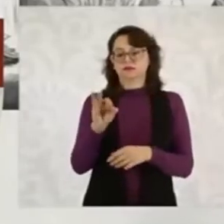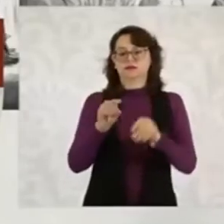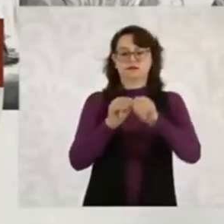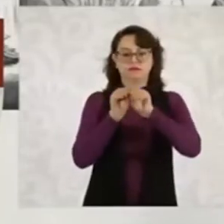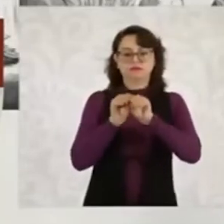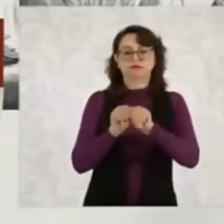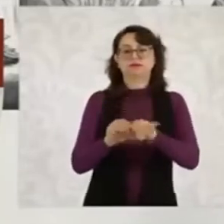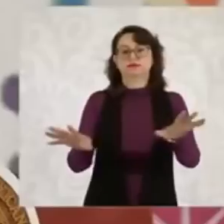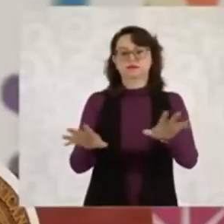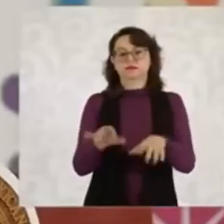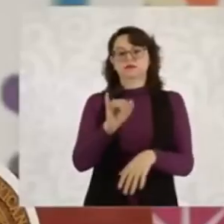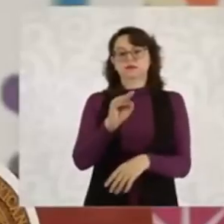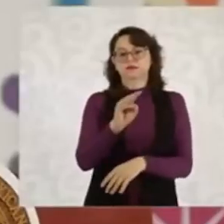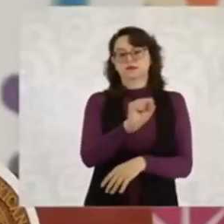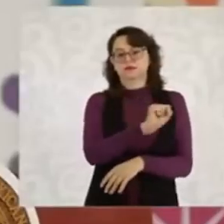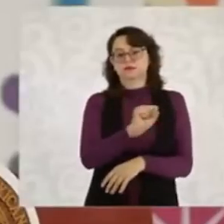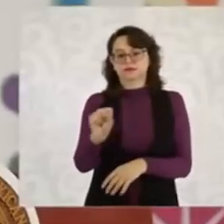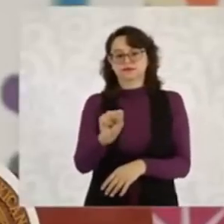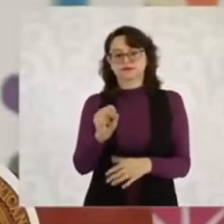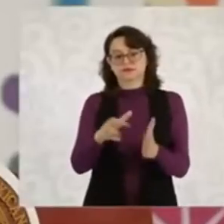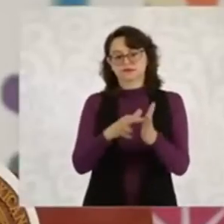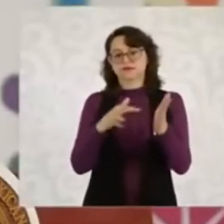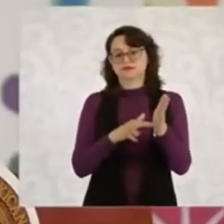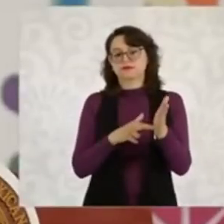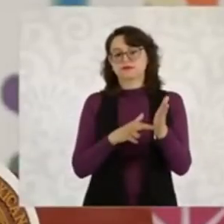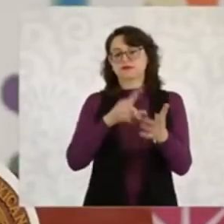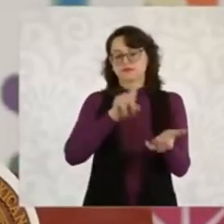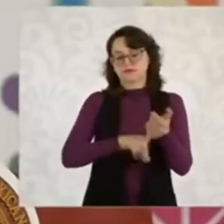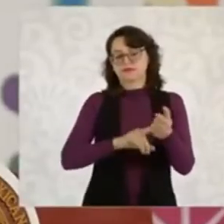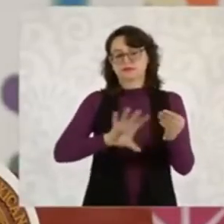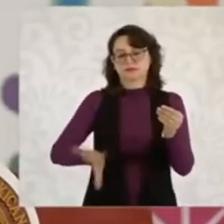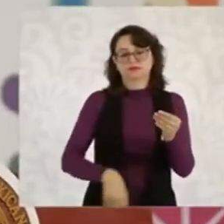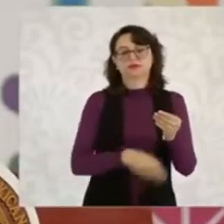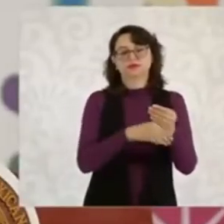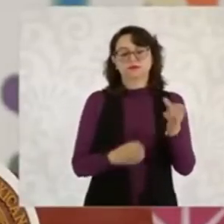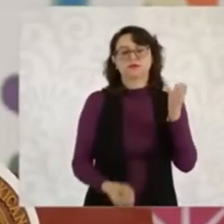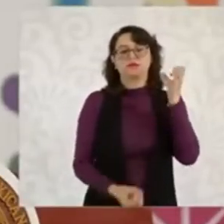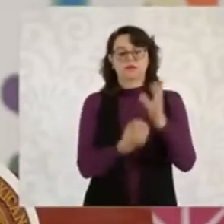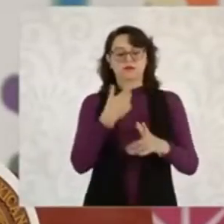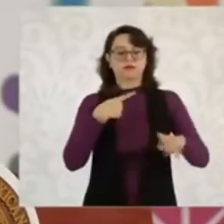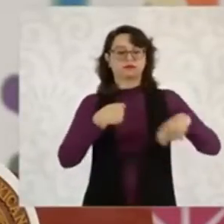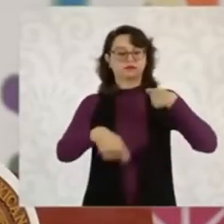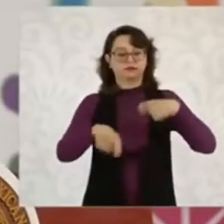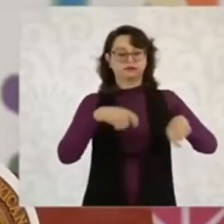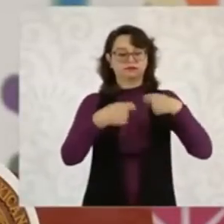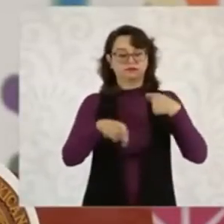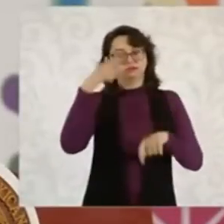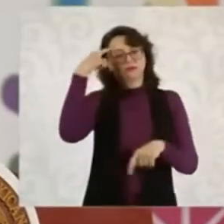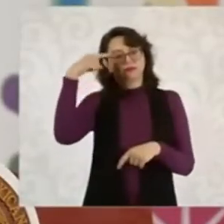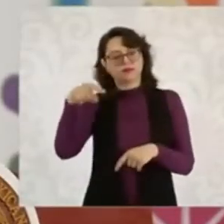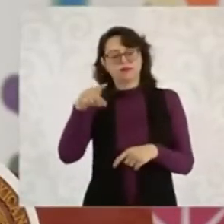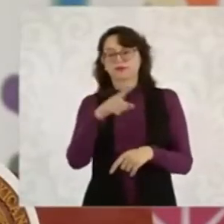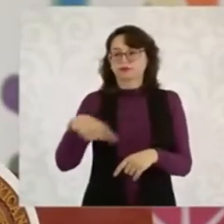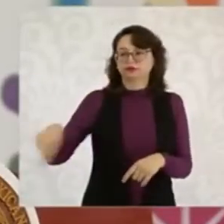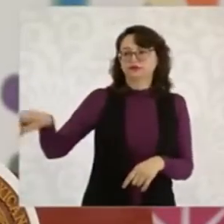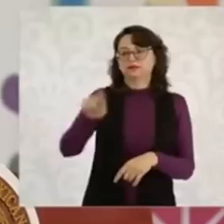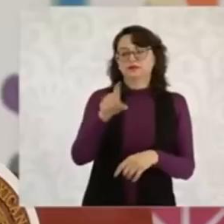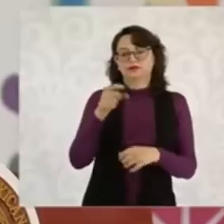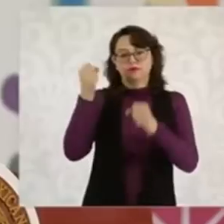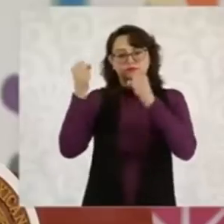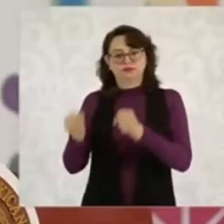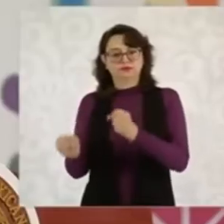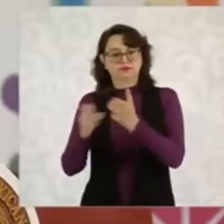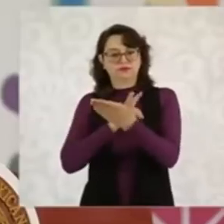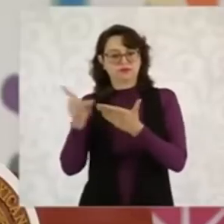del IMSS, en donde pues se da cuenta de este mecanismo innovador y flexible para garantizar la seguridad social para